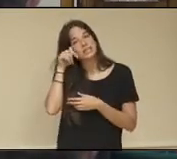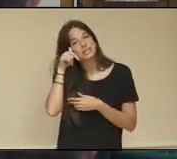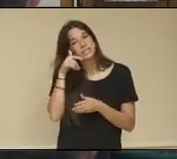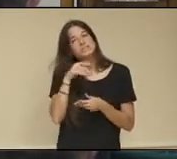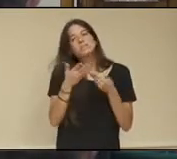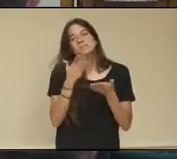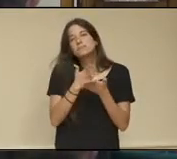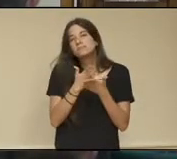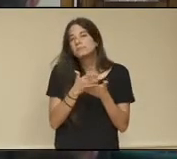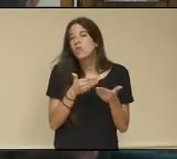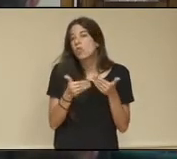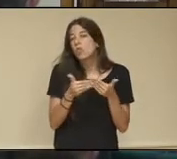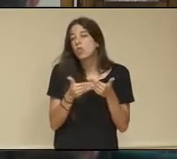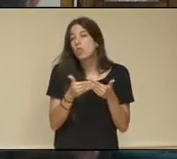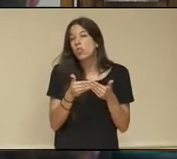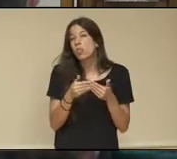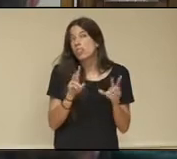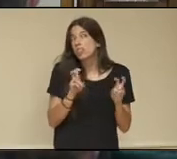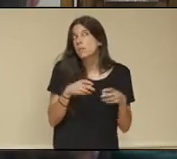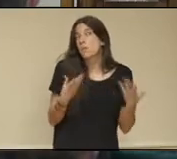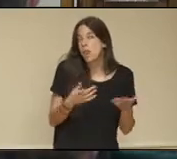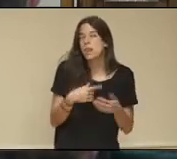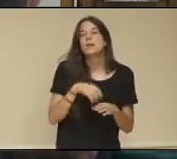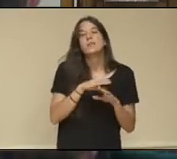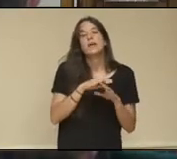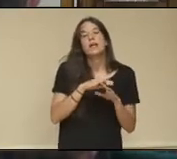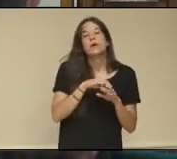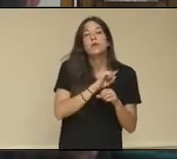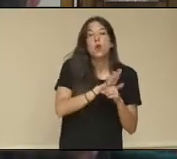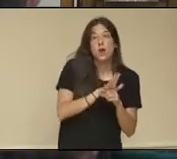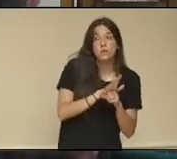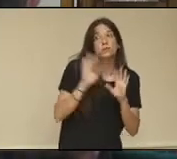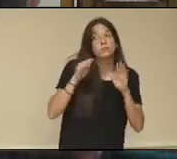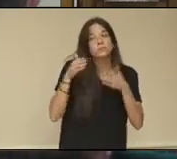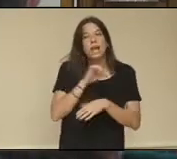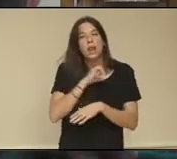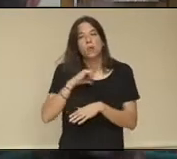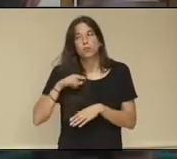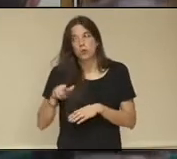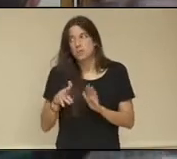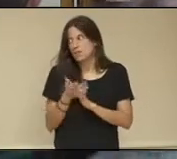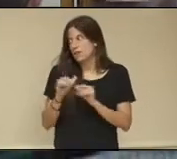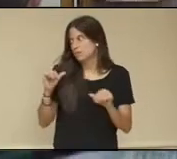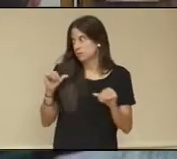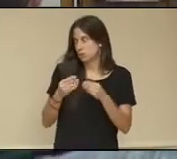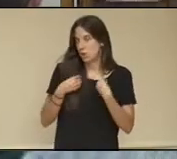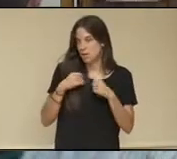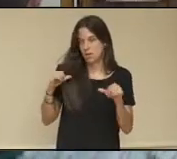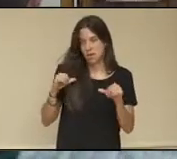en coronavirus en la Autónoma. O sea, que llevas toda la vida trabajando en coronavirus, ¿no?